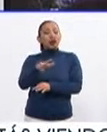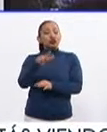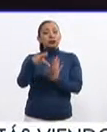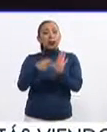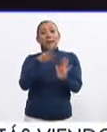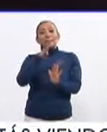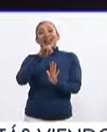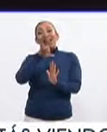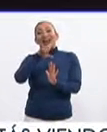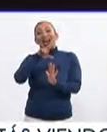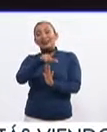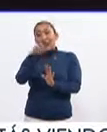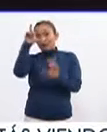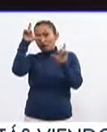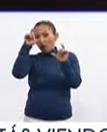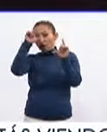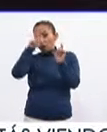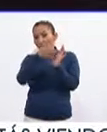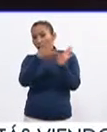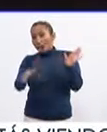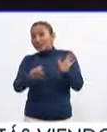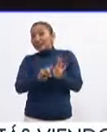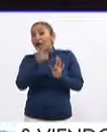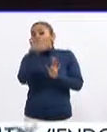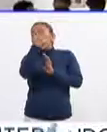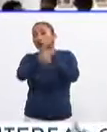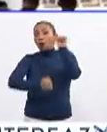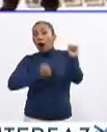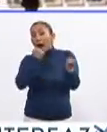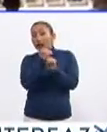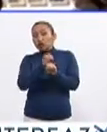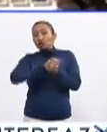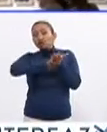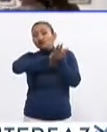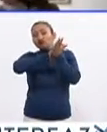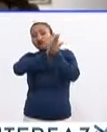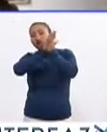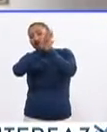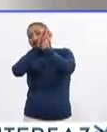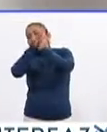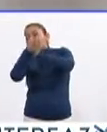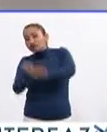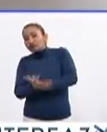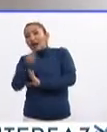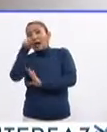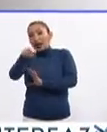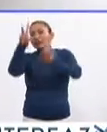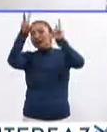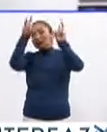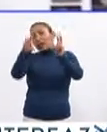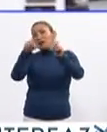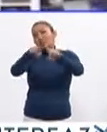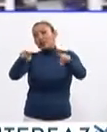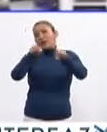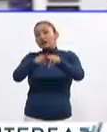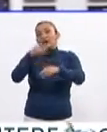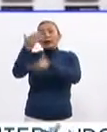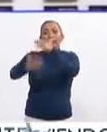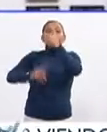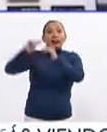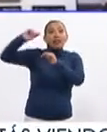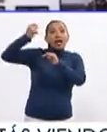de la Bienal de Fotografía. A lo largo de 38 años, se ha ido transformando, tanto en las temáticas como en el